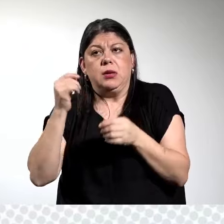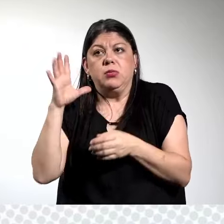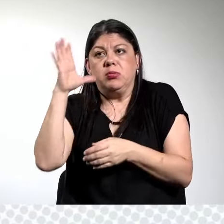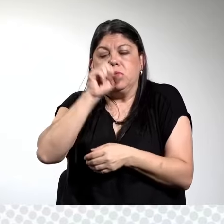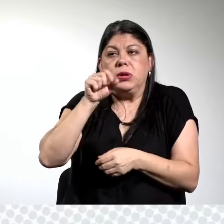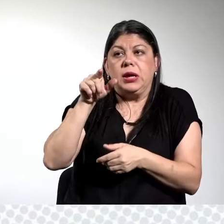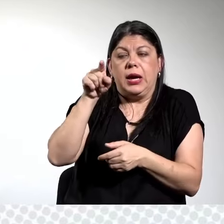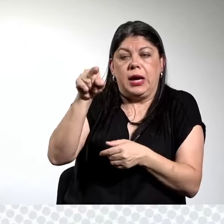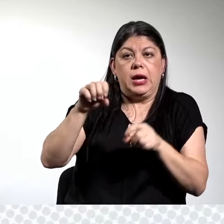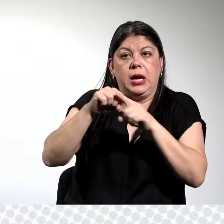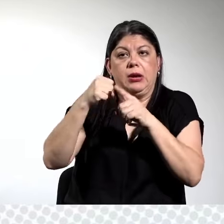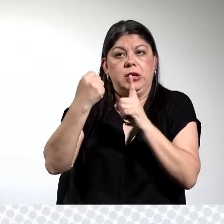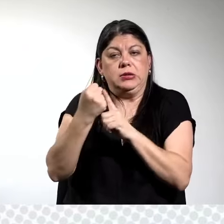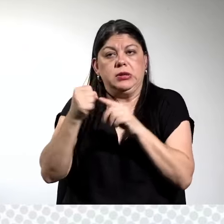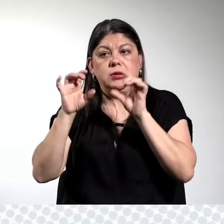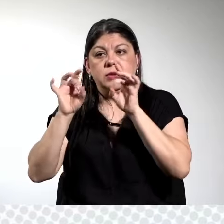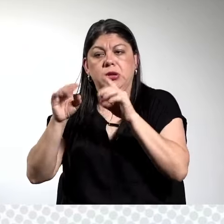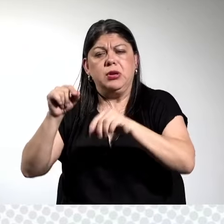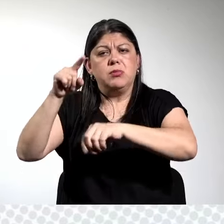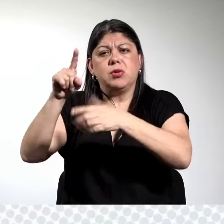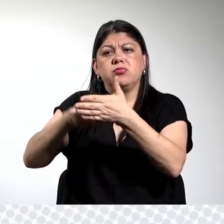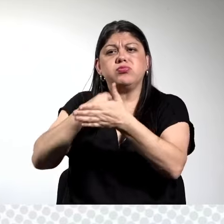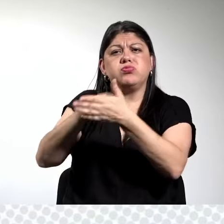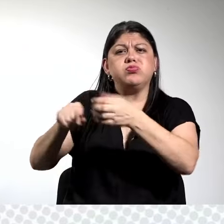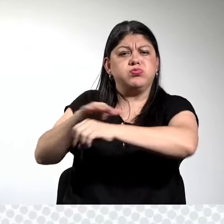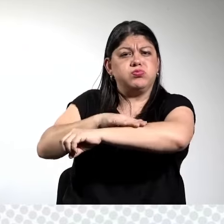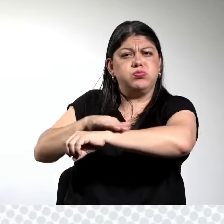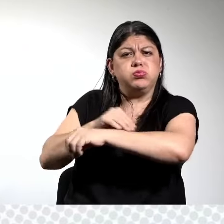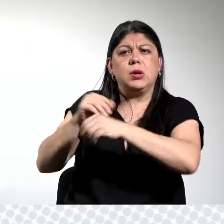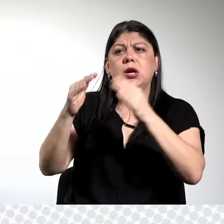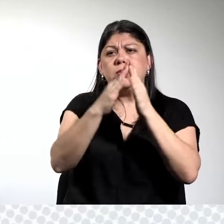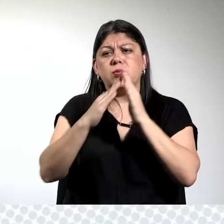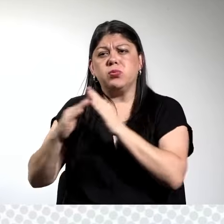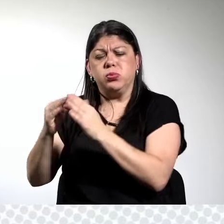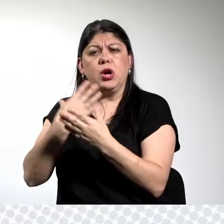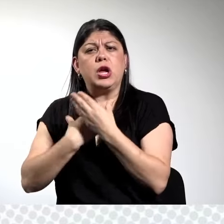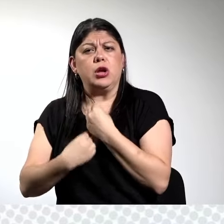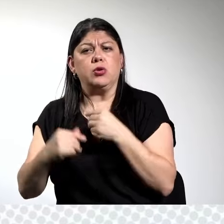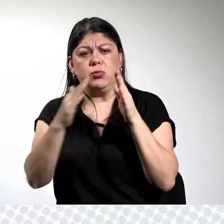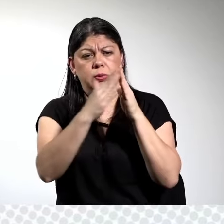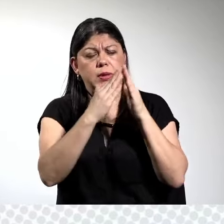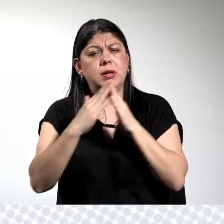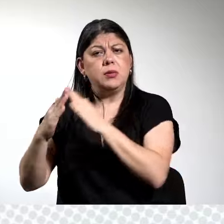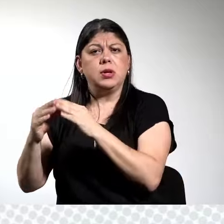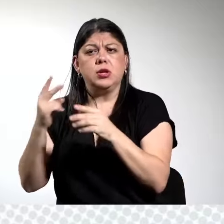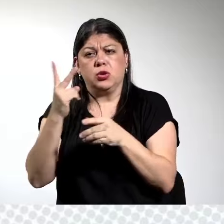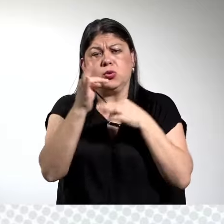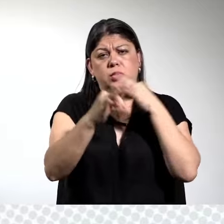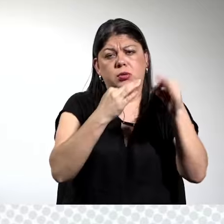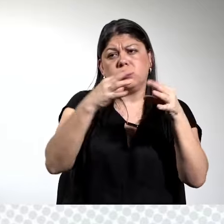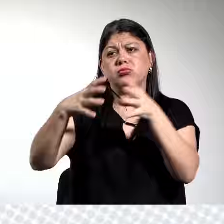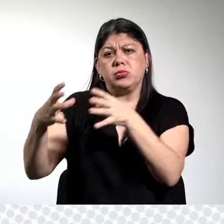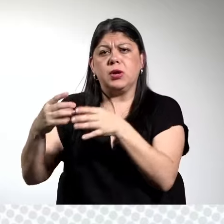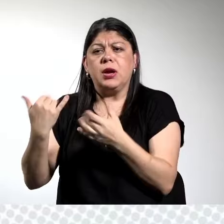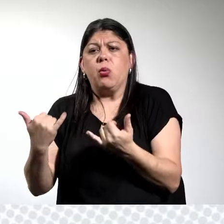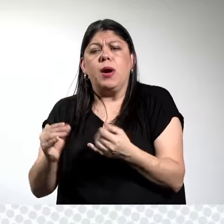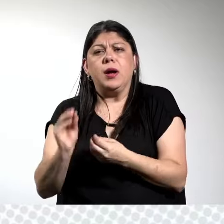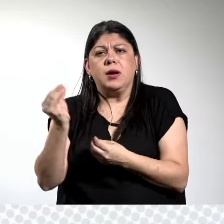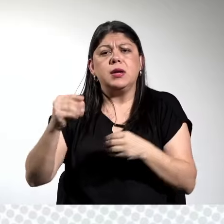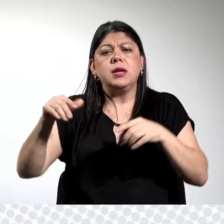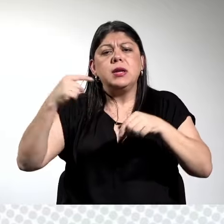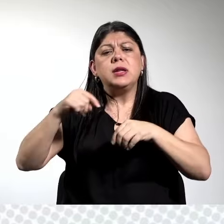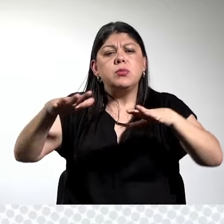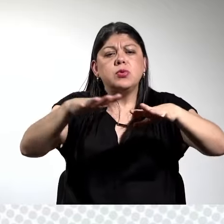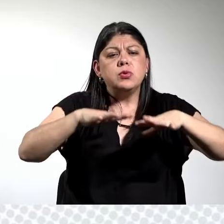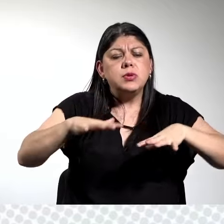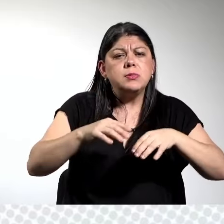donde hay una gran cantidad de racismo que viven estas dos poblaciones. Lo que hace falta aquí, igual que con la juventud, es que haya espacios de